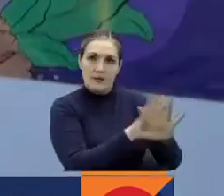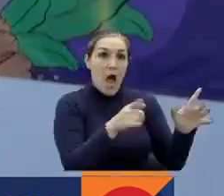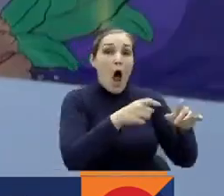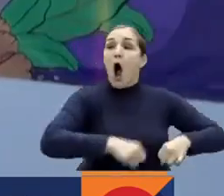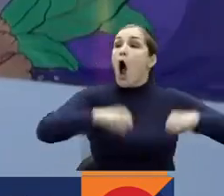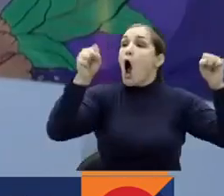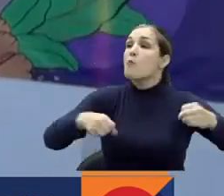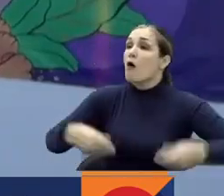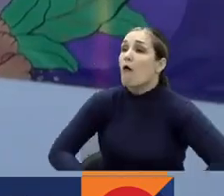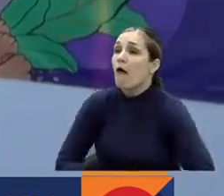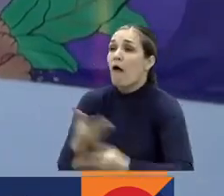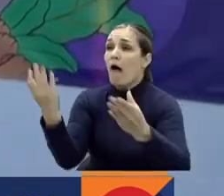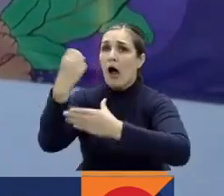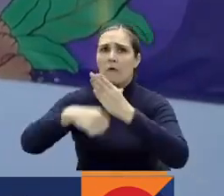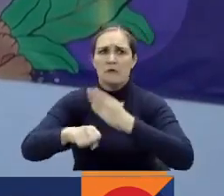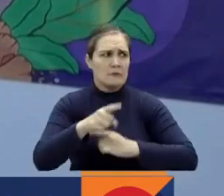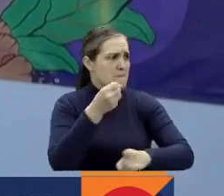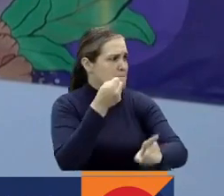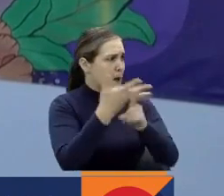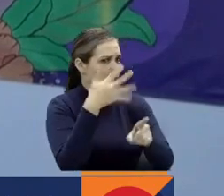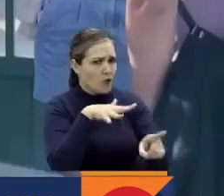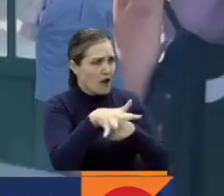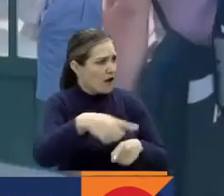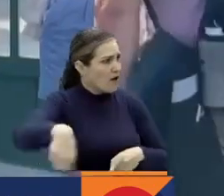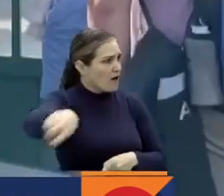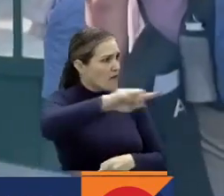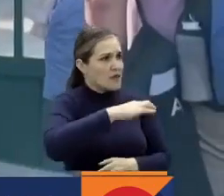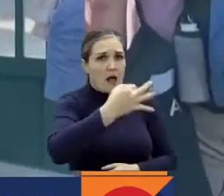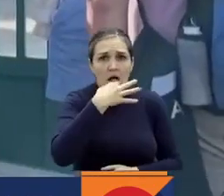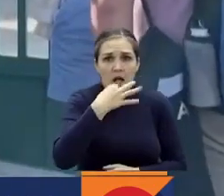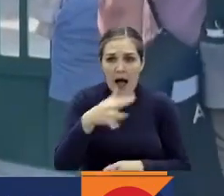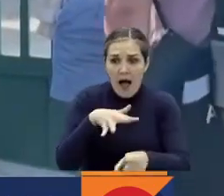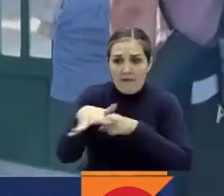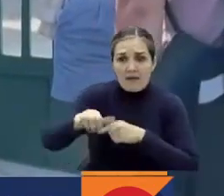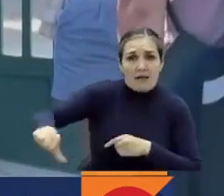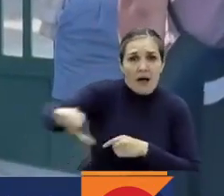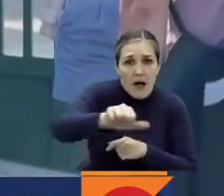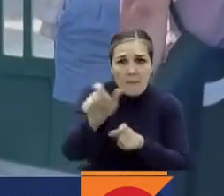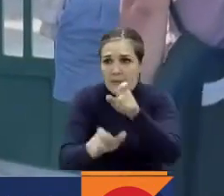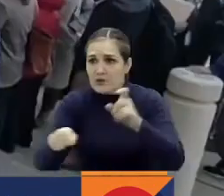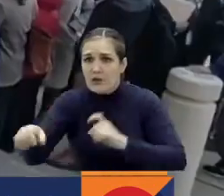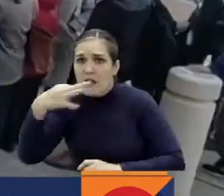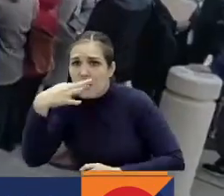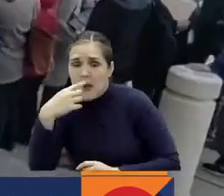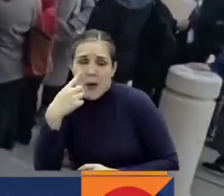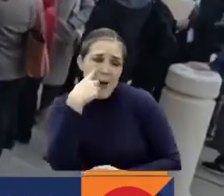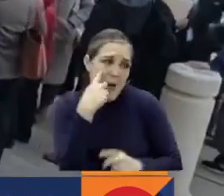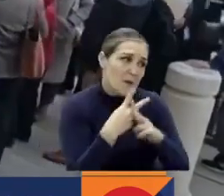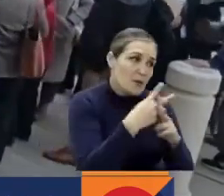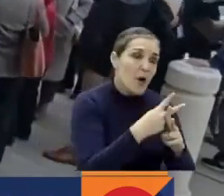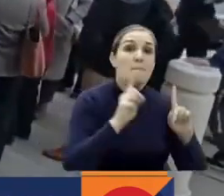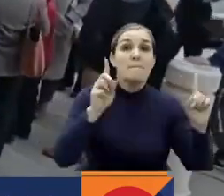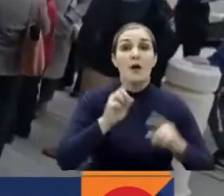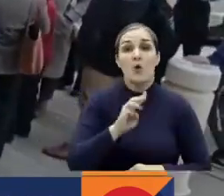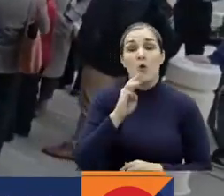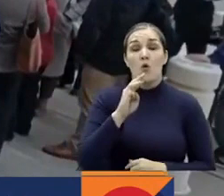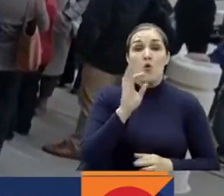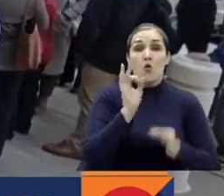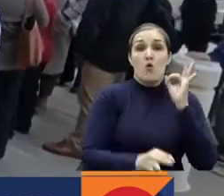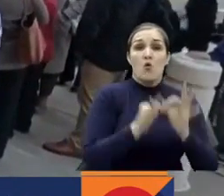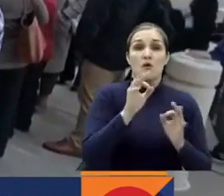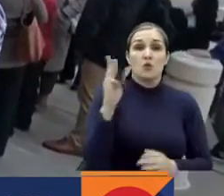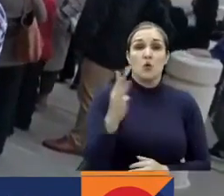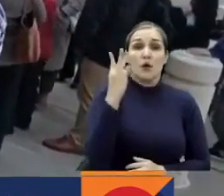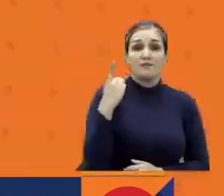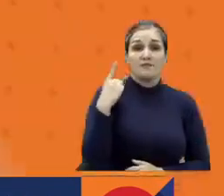aprobación y no tener en cuenta el impacto negativo del fármaco en la salud de las personas que lo toman. Sin embargo, un juez de Washington ordenó proteger el